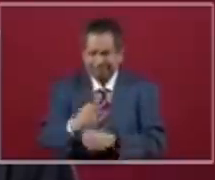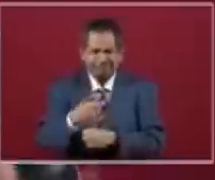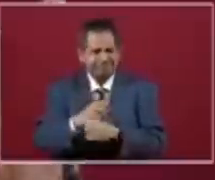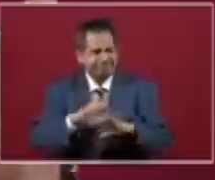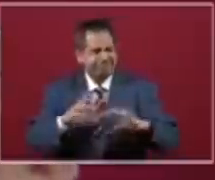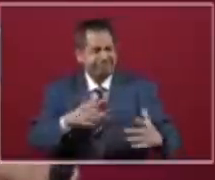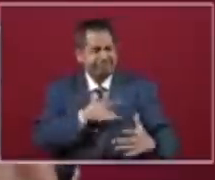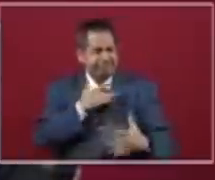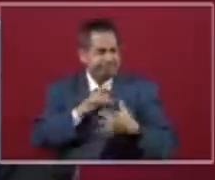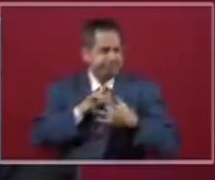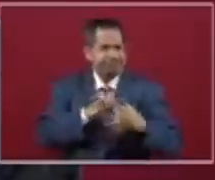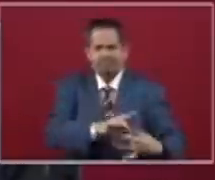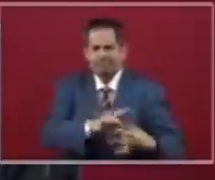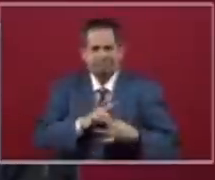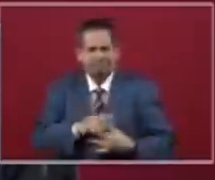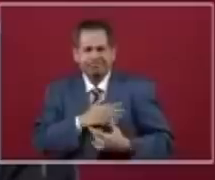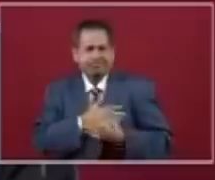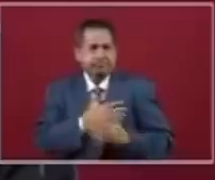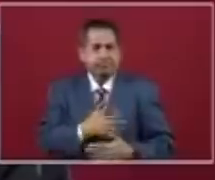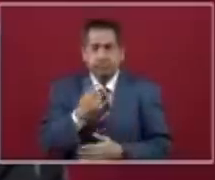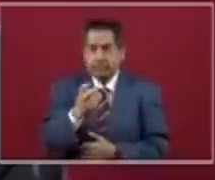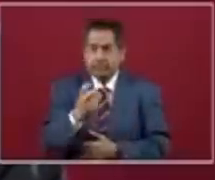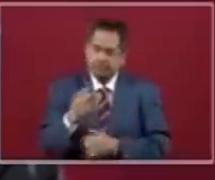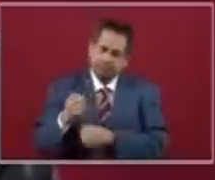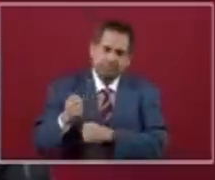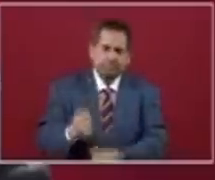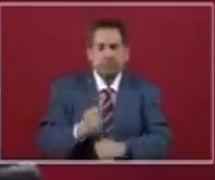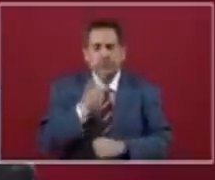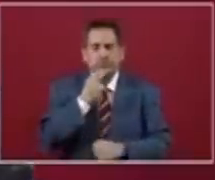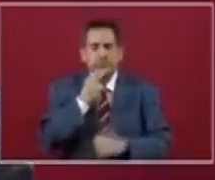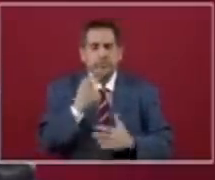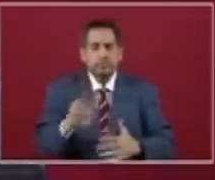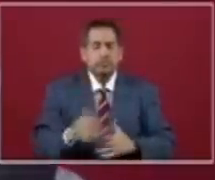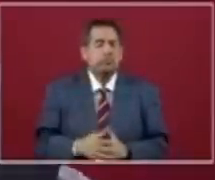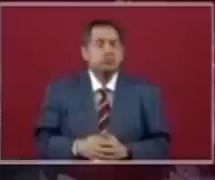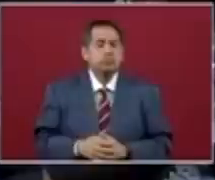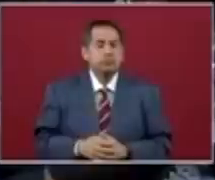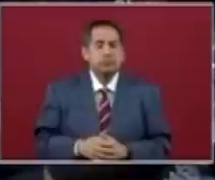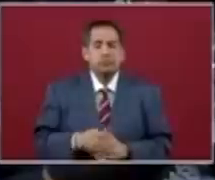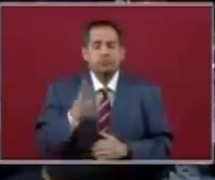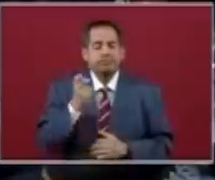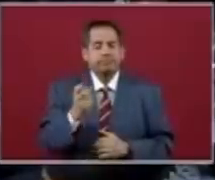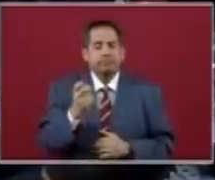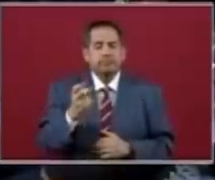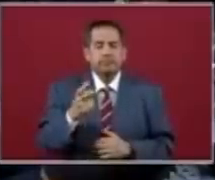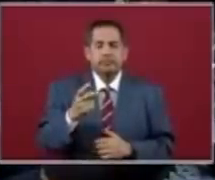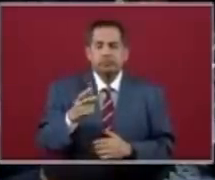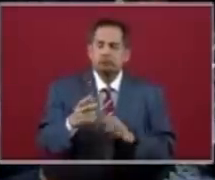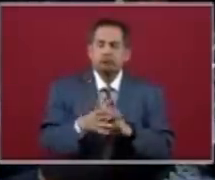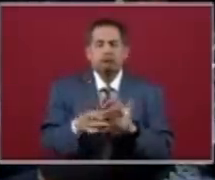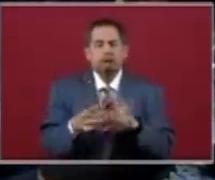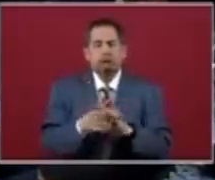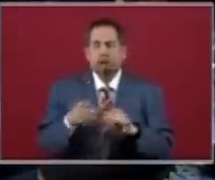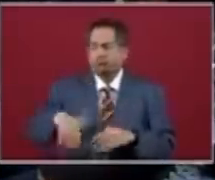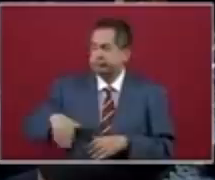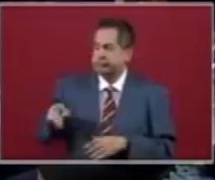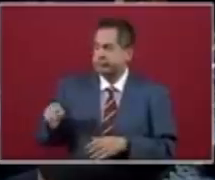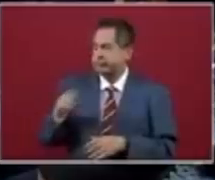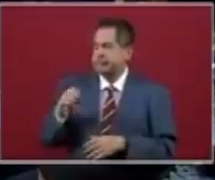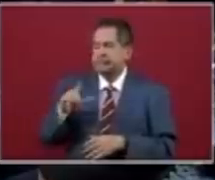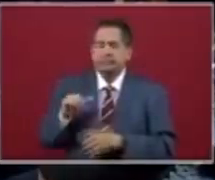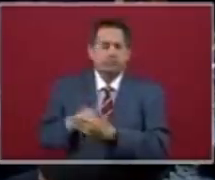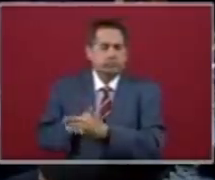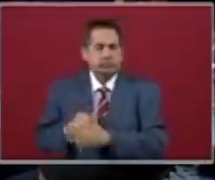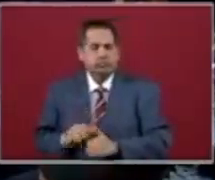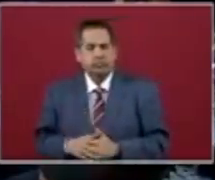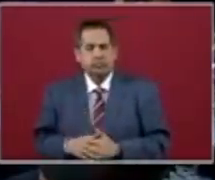Entonces, esa es nuestra gran fortaleza. Sí. A eso hizo mención Marcel. Sí.